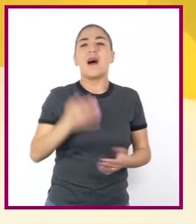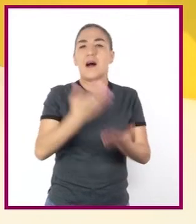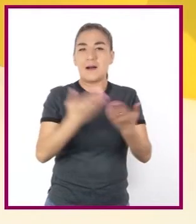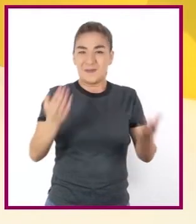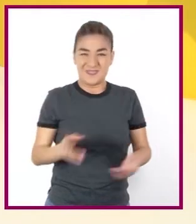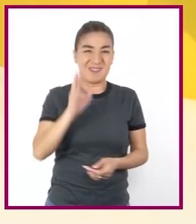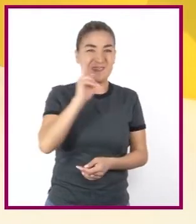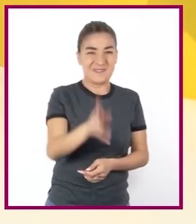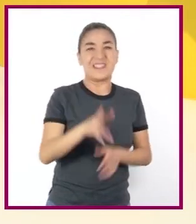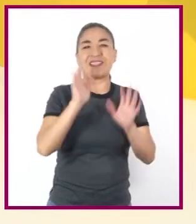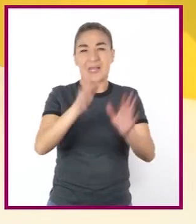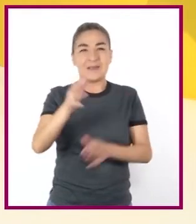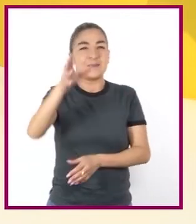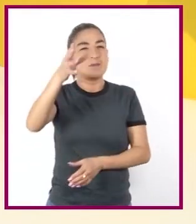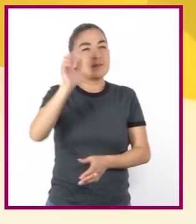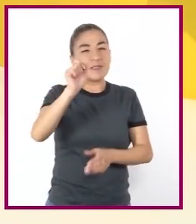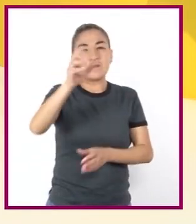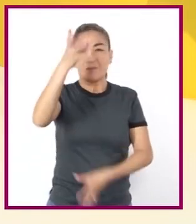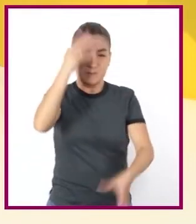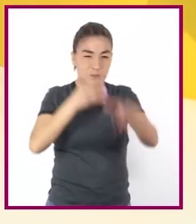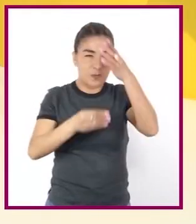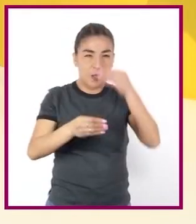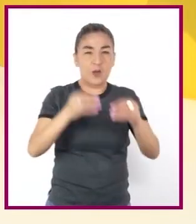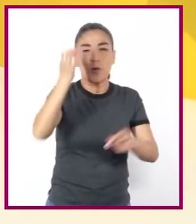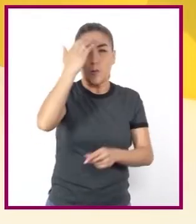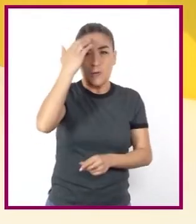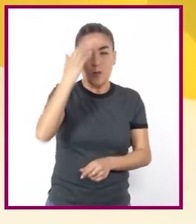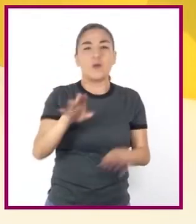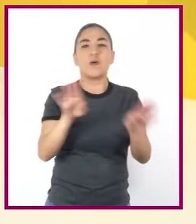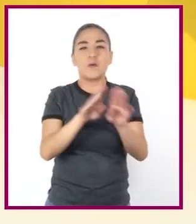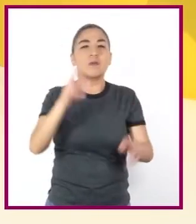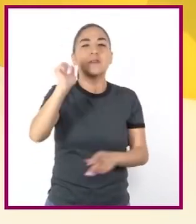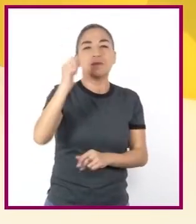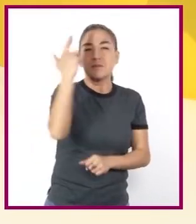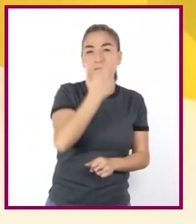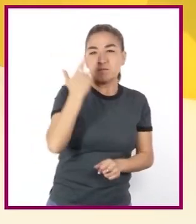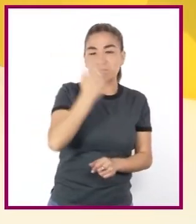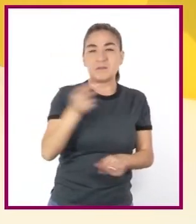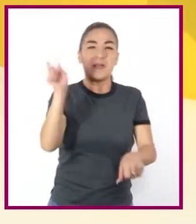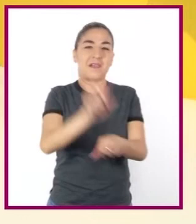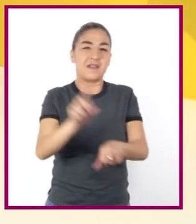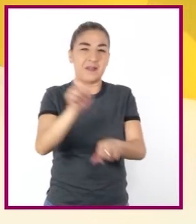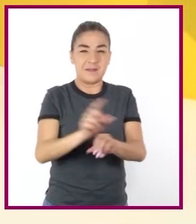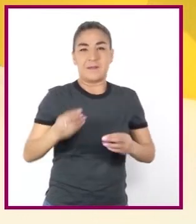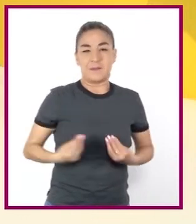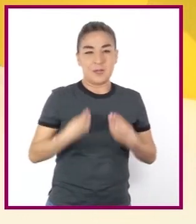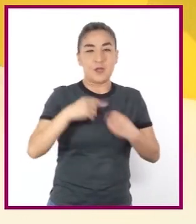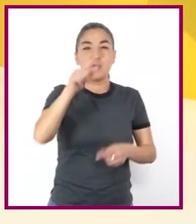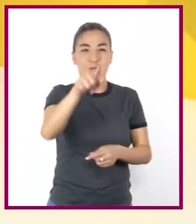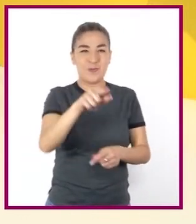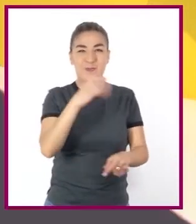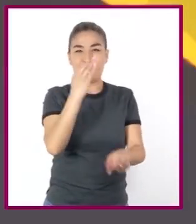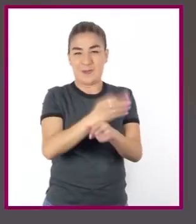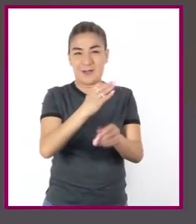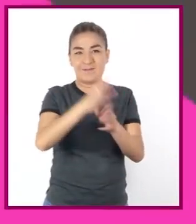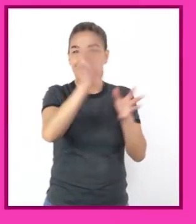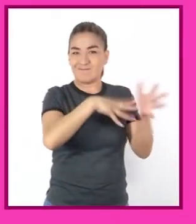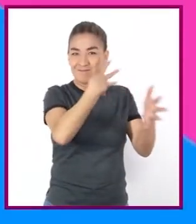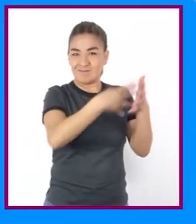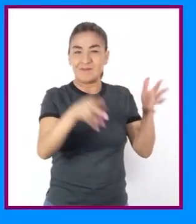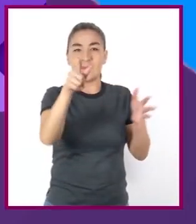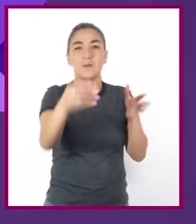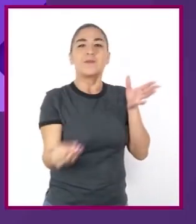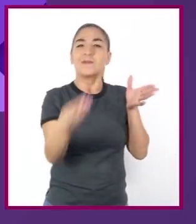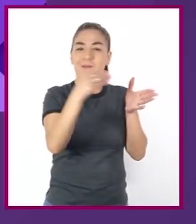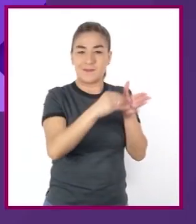un poco más de conocimiento, podemos analizar situaciones cotidianas. Completen la tabla que se muestra a